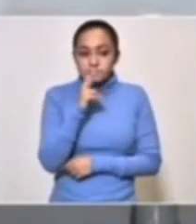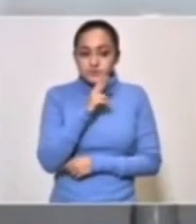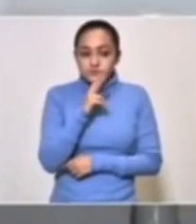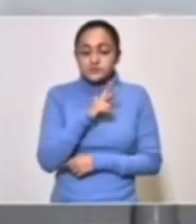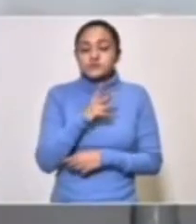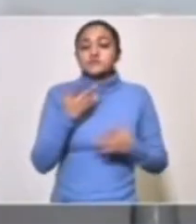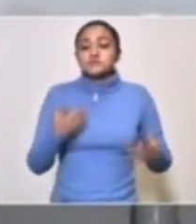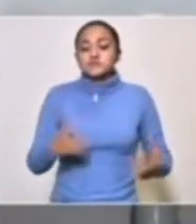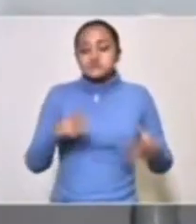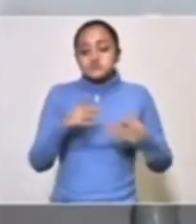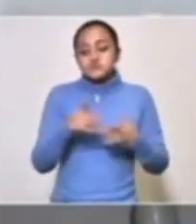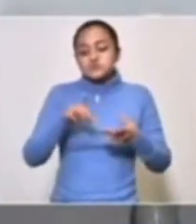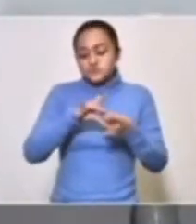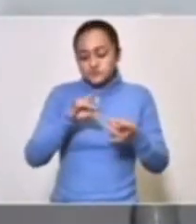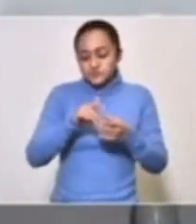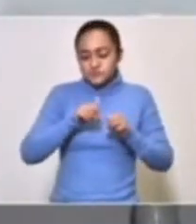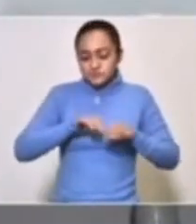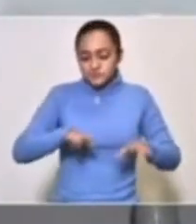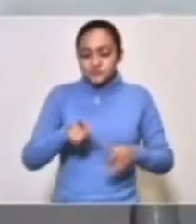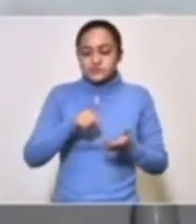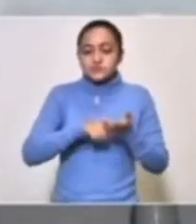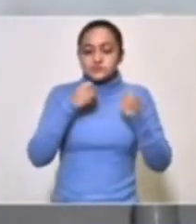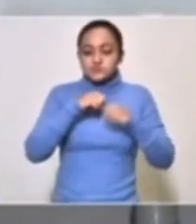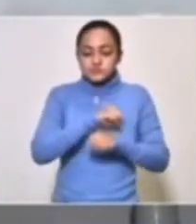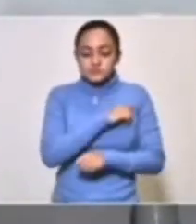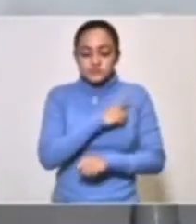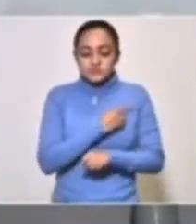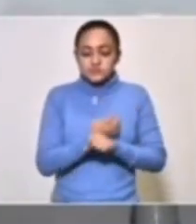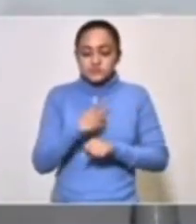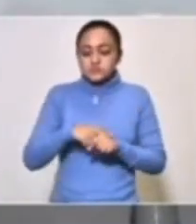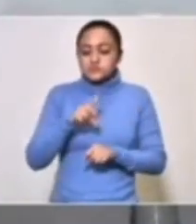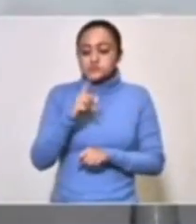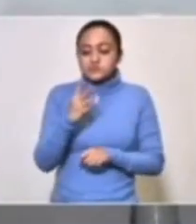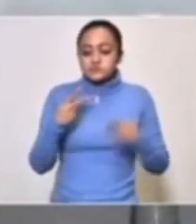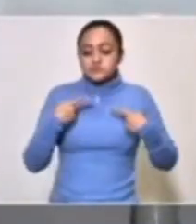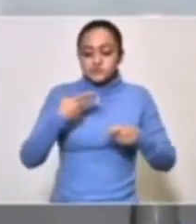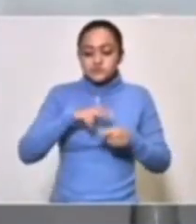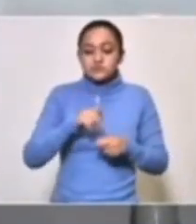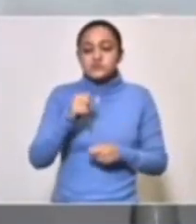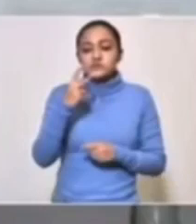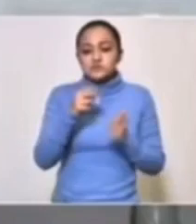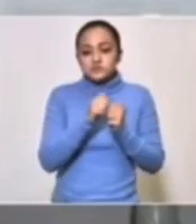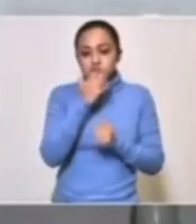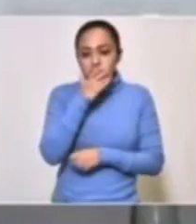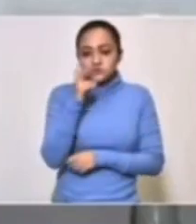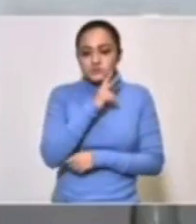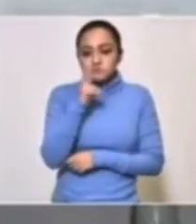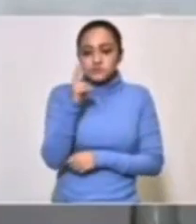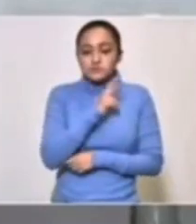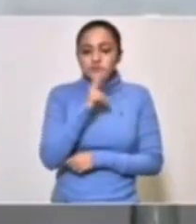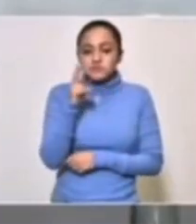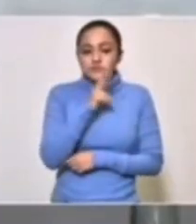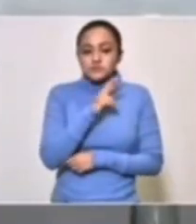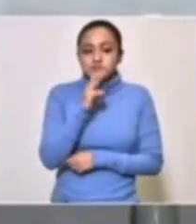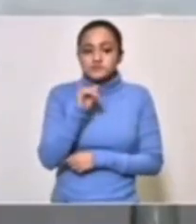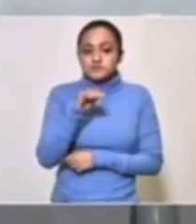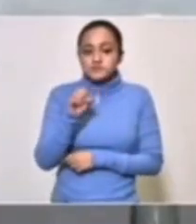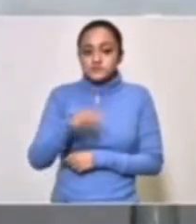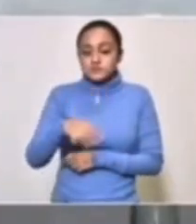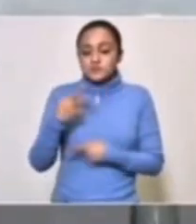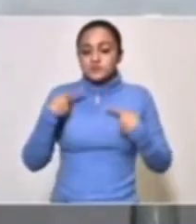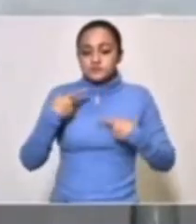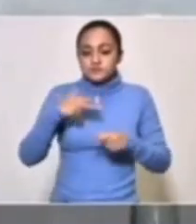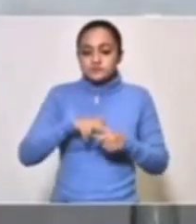asistida. En la red hospitalaria de los servicios de salud, 33 pacientes hospitalizados, 2 con ventilación asistida. IMSS,